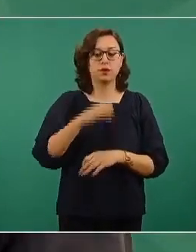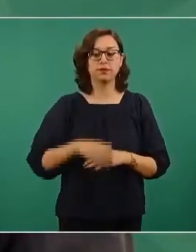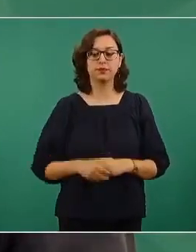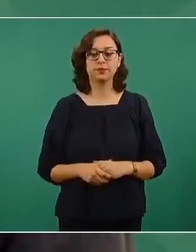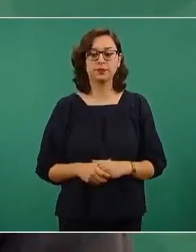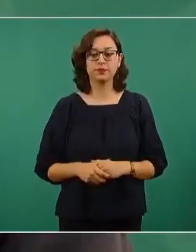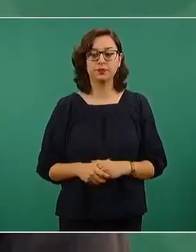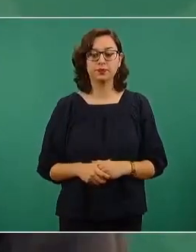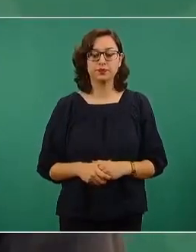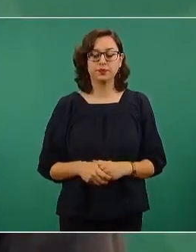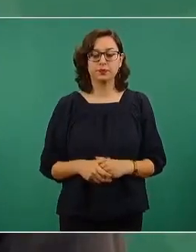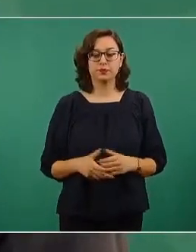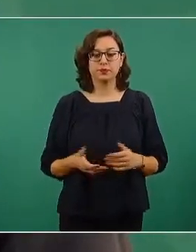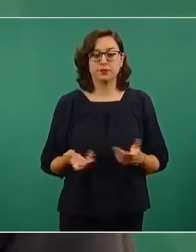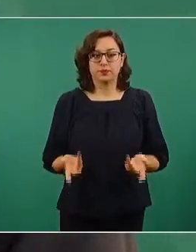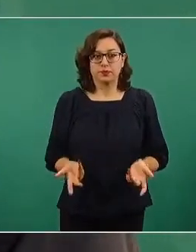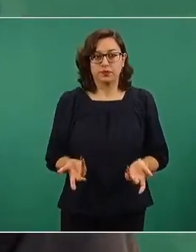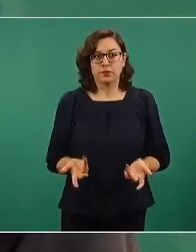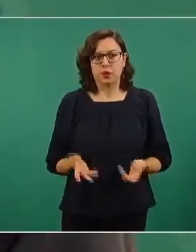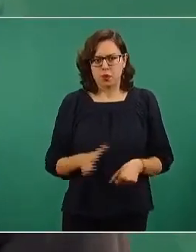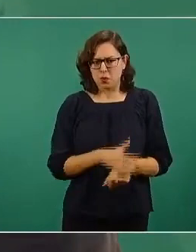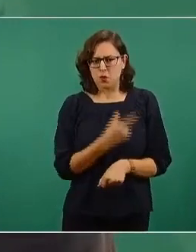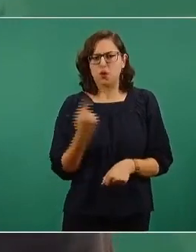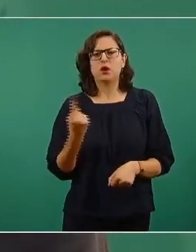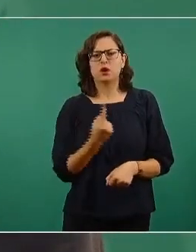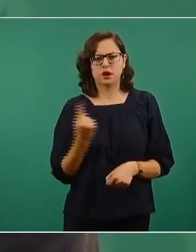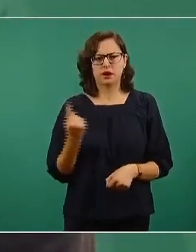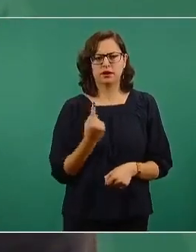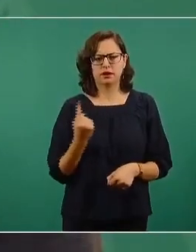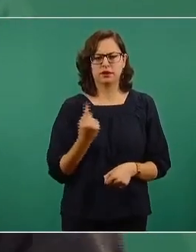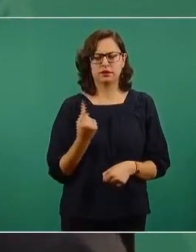Esto pensamos que